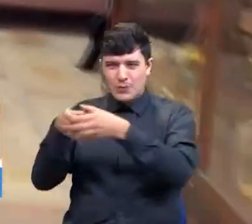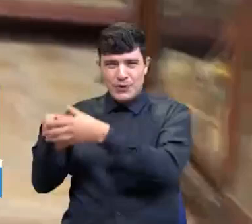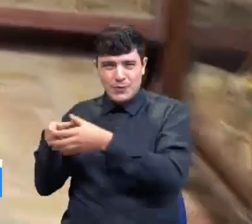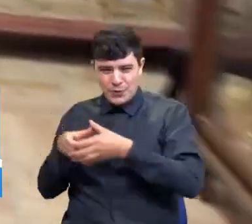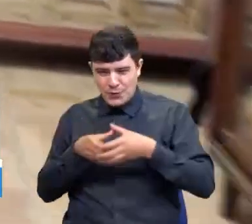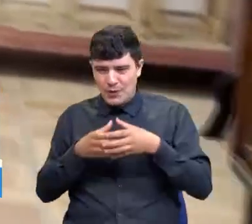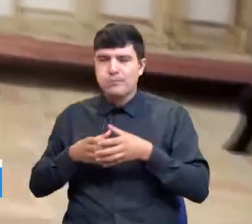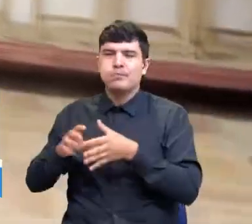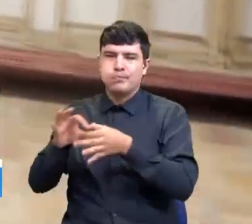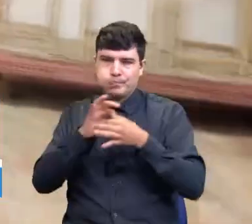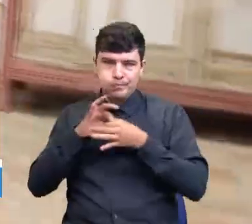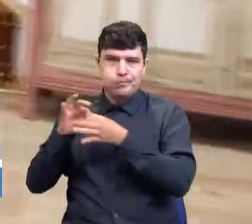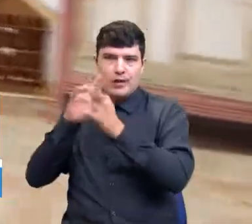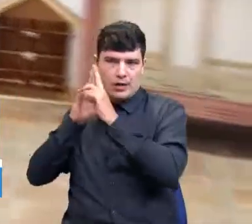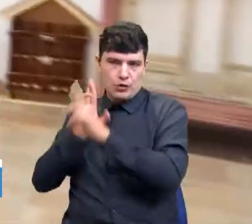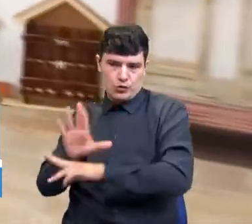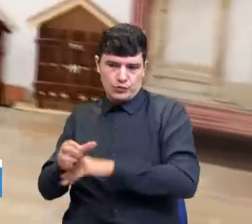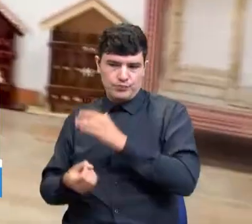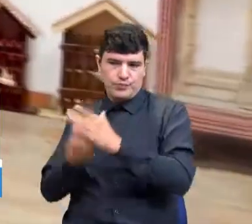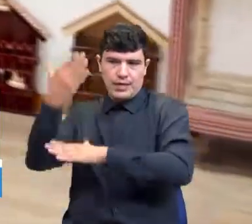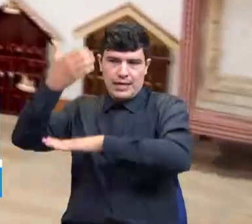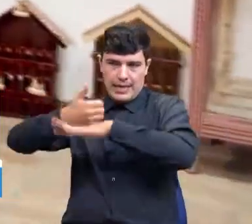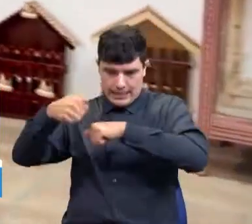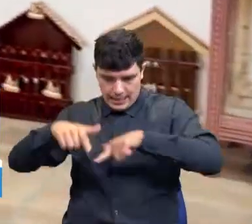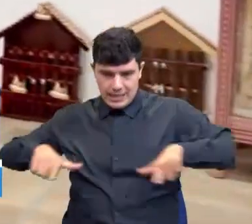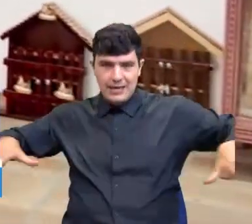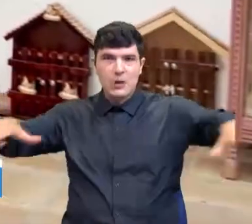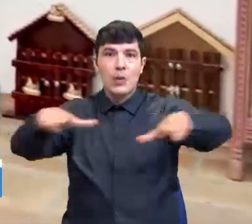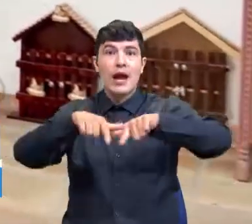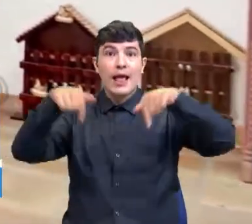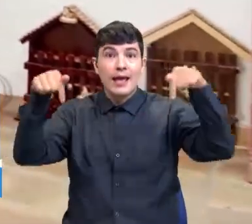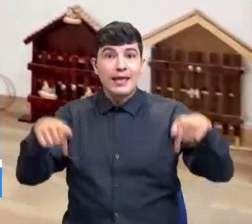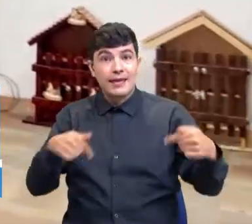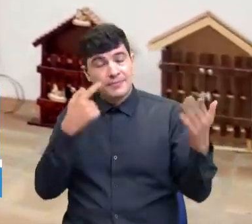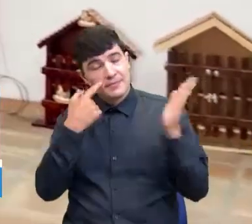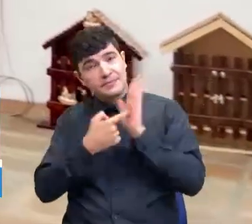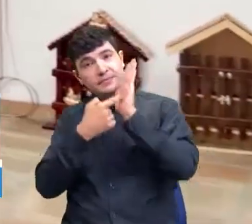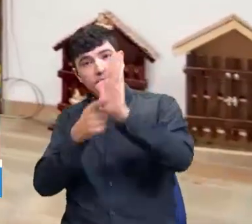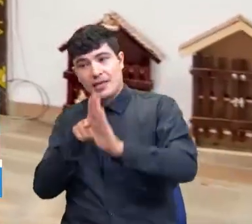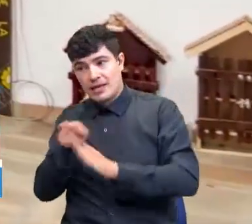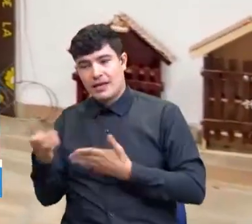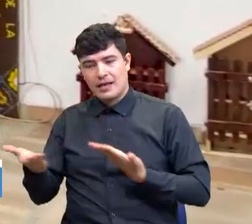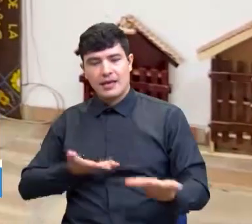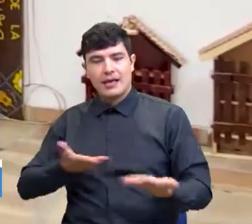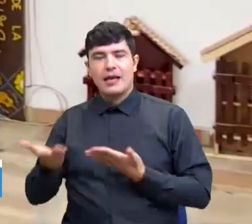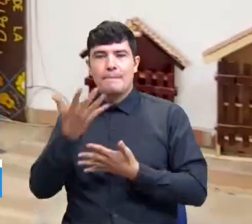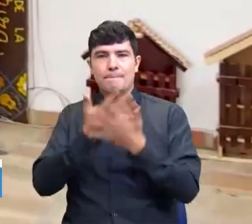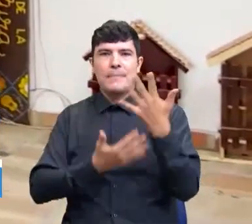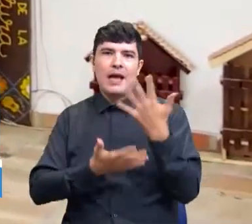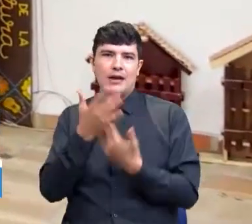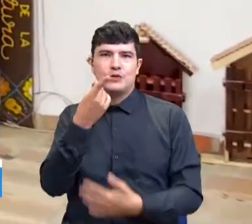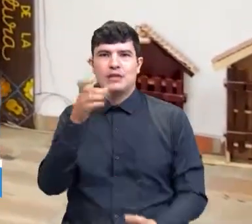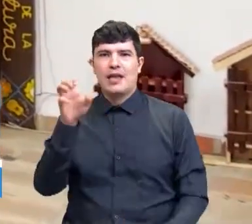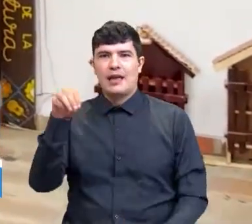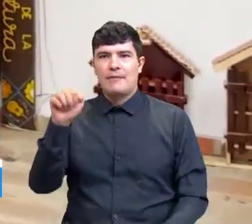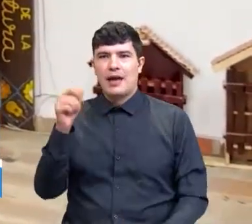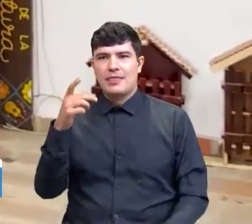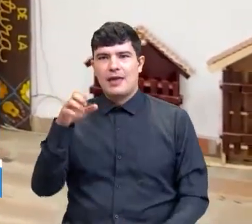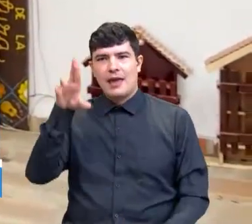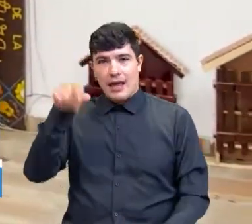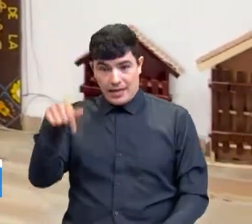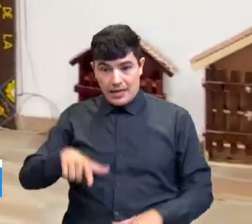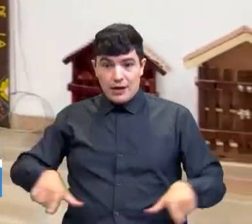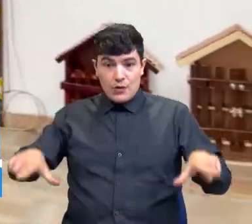agremiaciones del municipio. Les presento, esta es la tienda Manos Veleña, un espacio de los